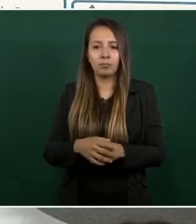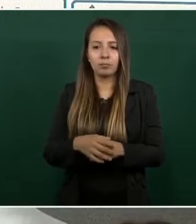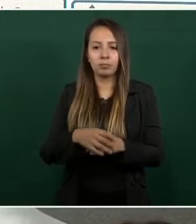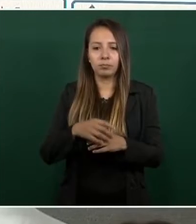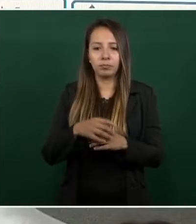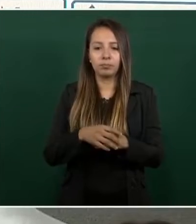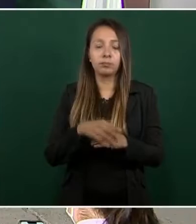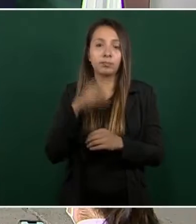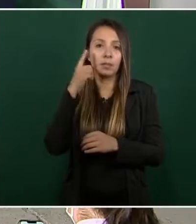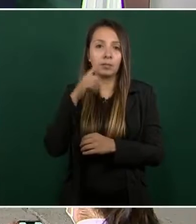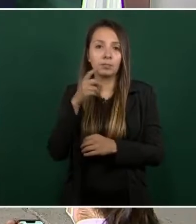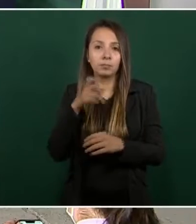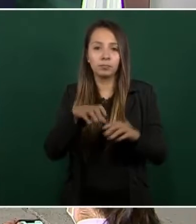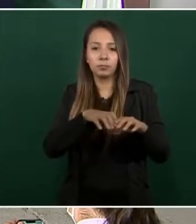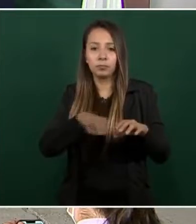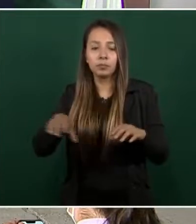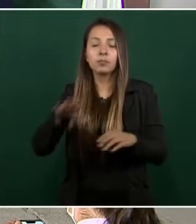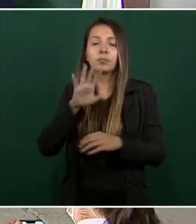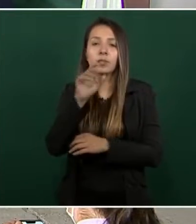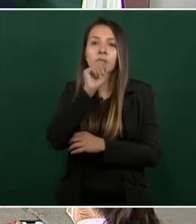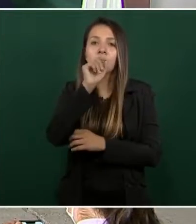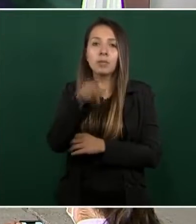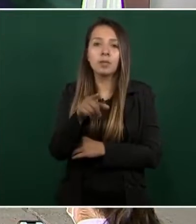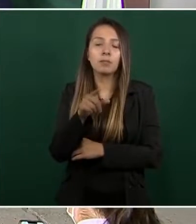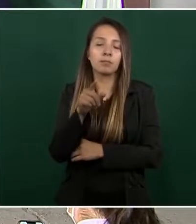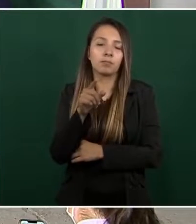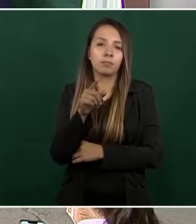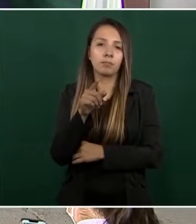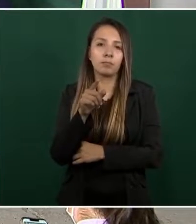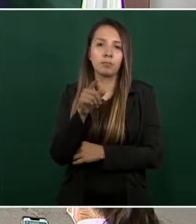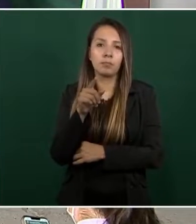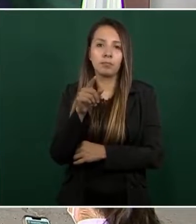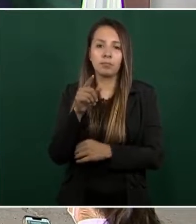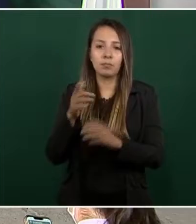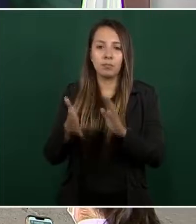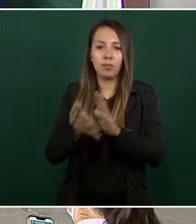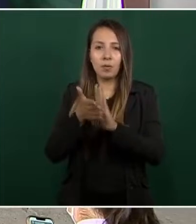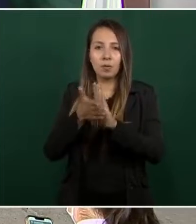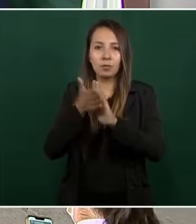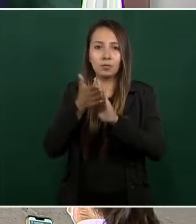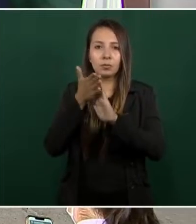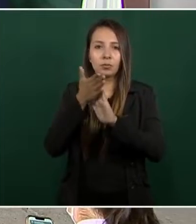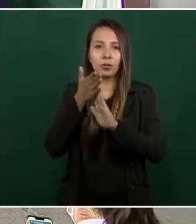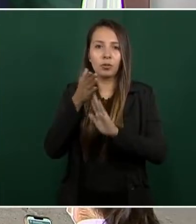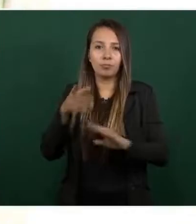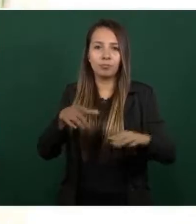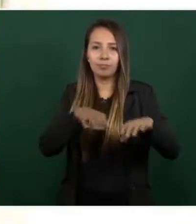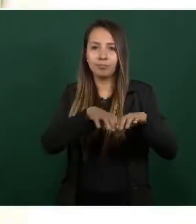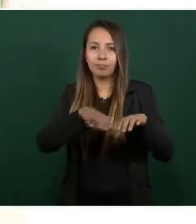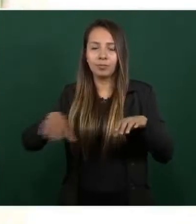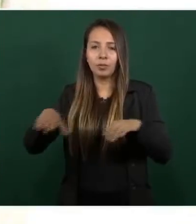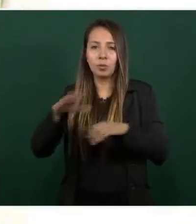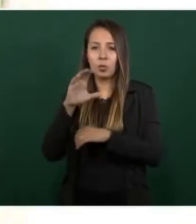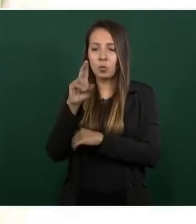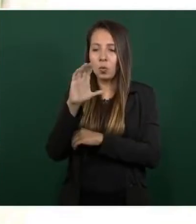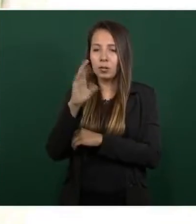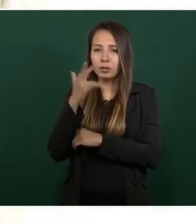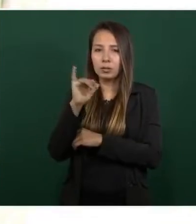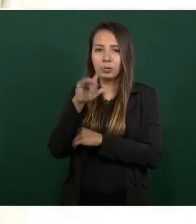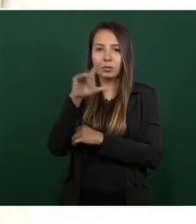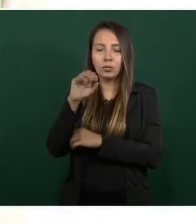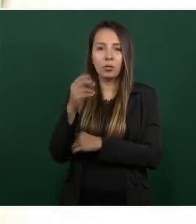canales. La colaboración también en lo que es la construcción del acueducto Cuchillo 2, un proyecto